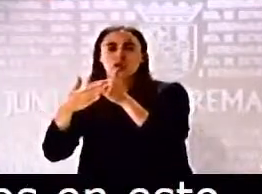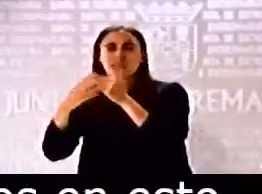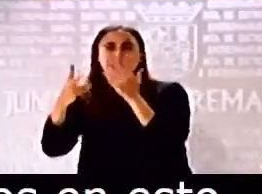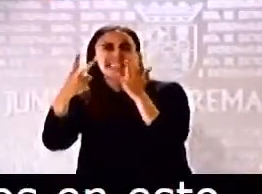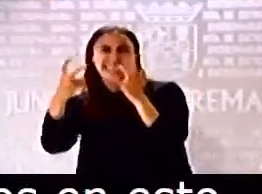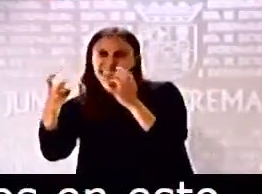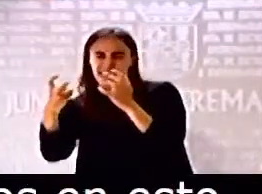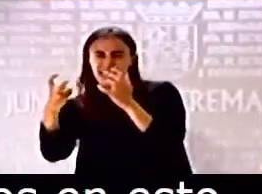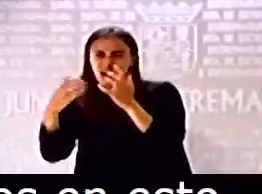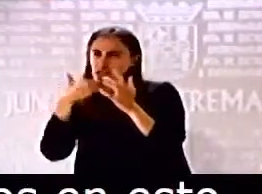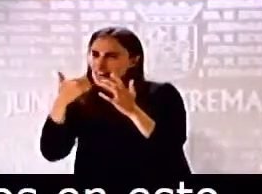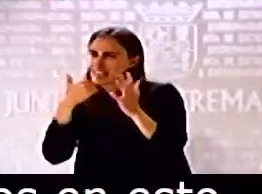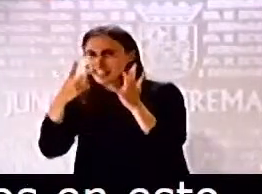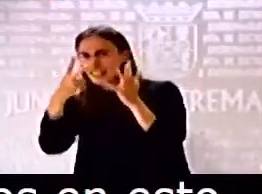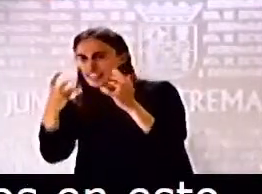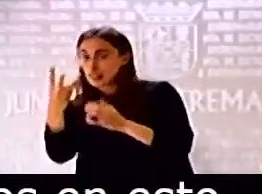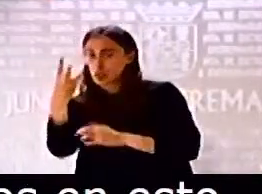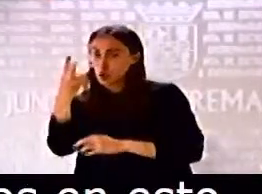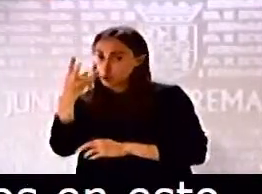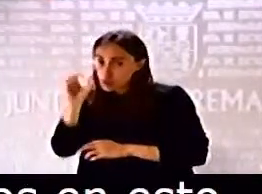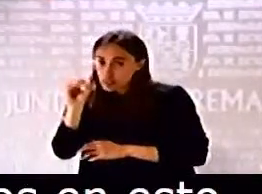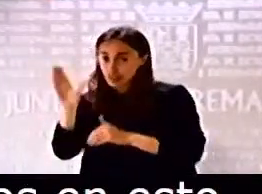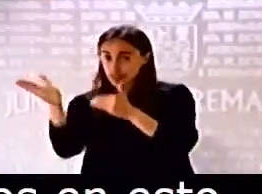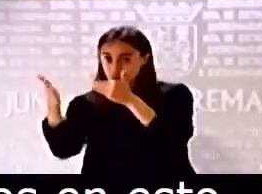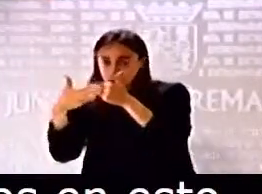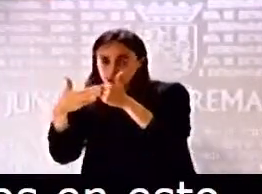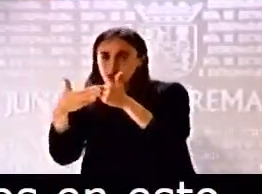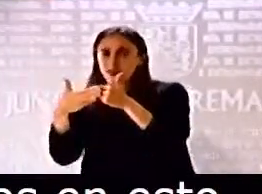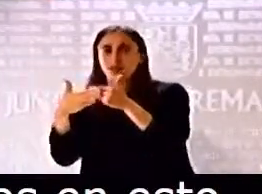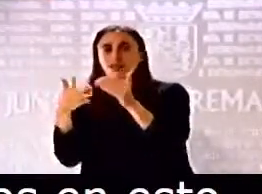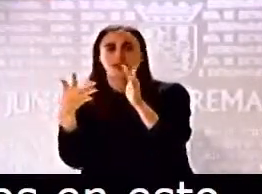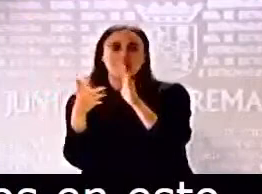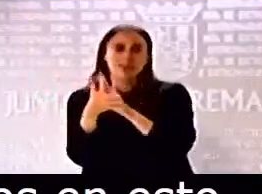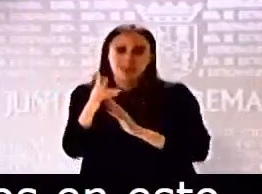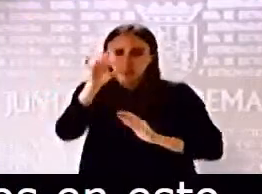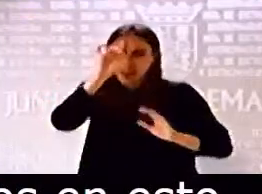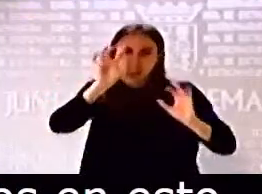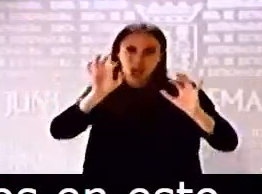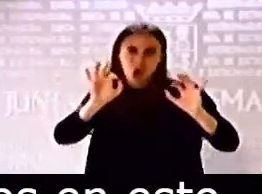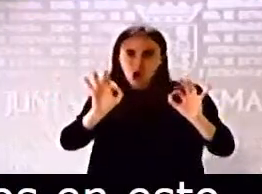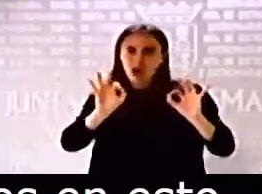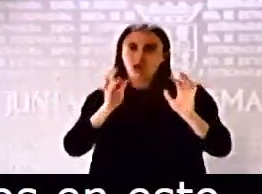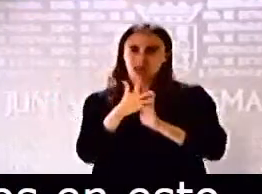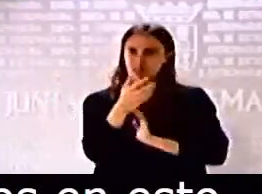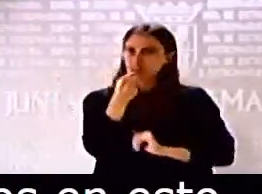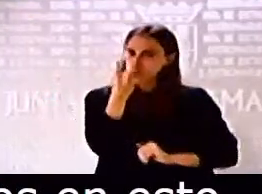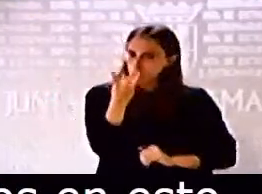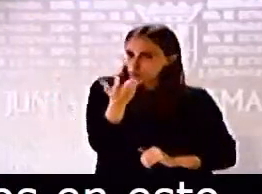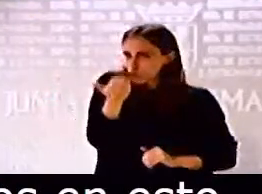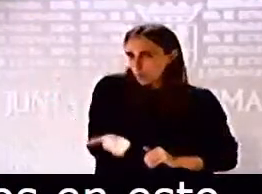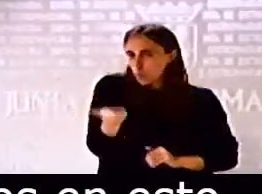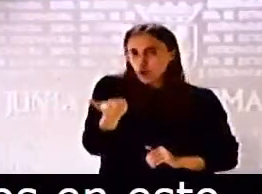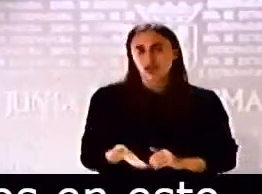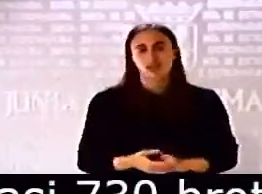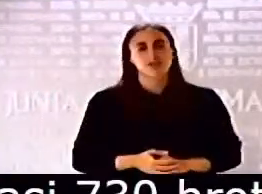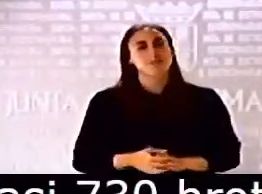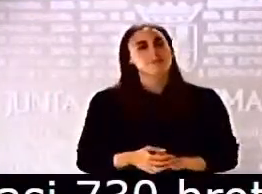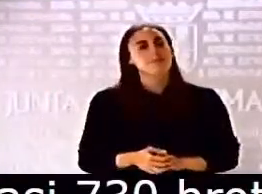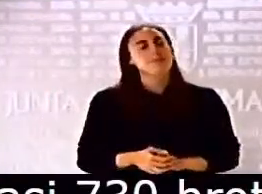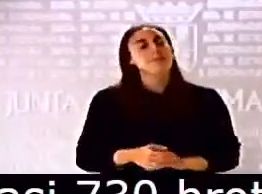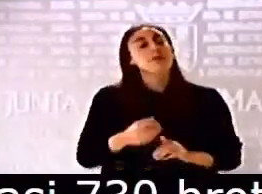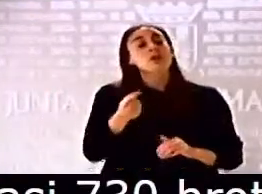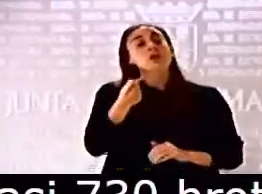y tantos, casi 730 brotes, pues evidentemente son datos muy importantes, son datos que